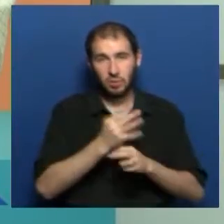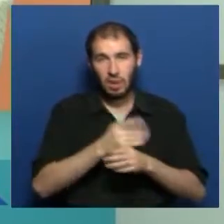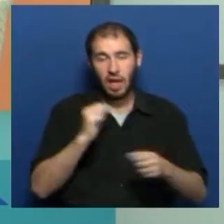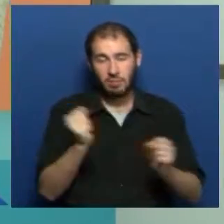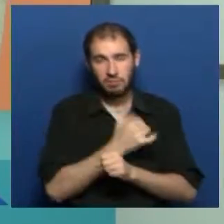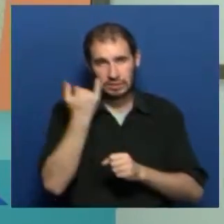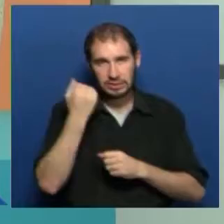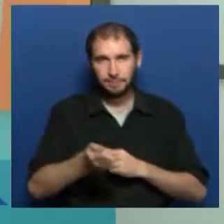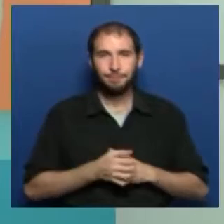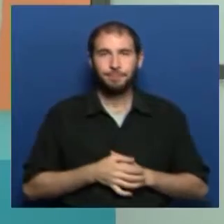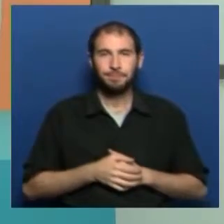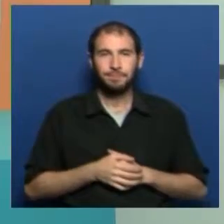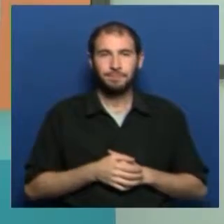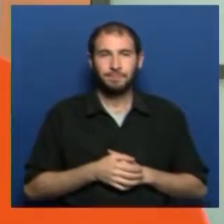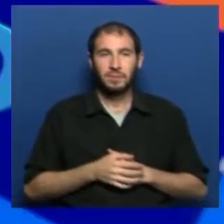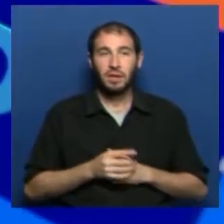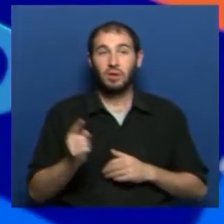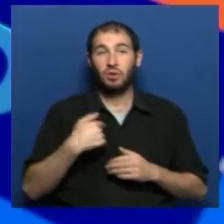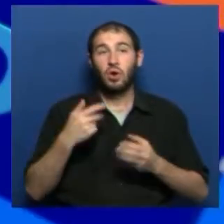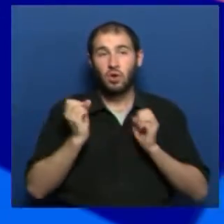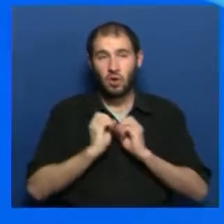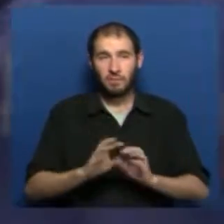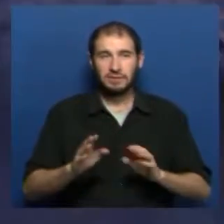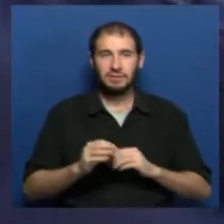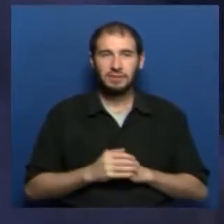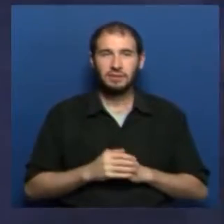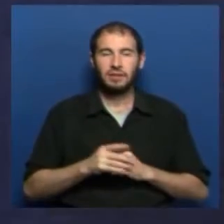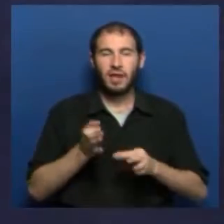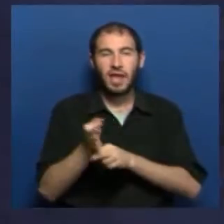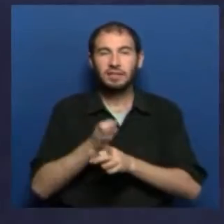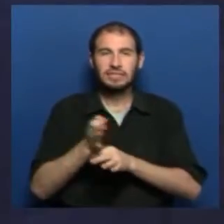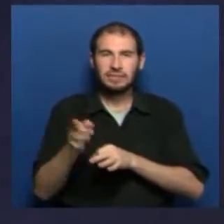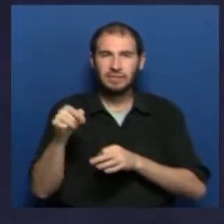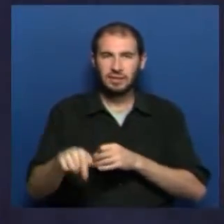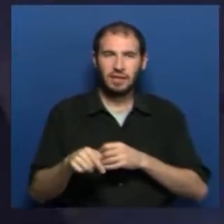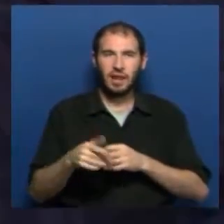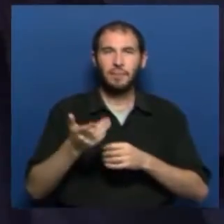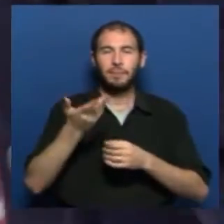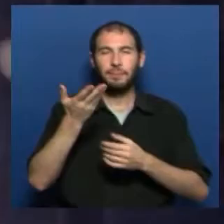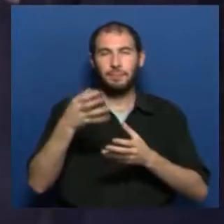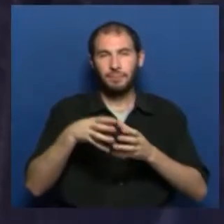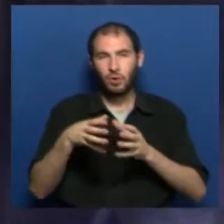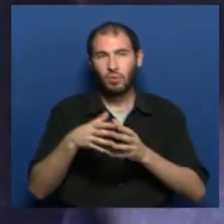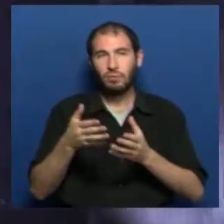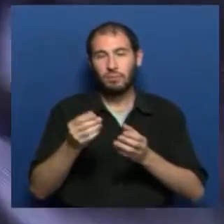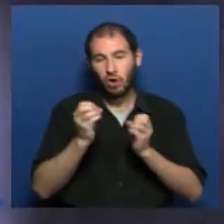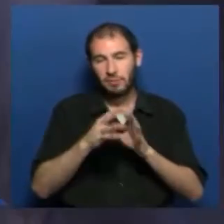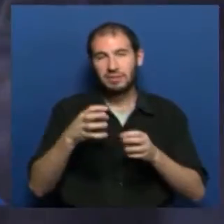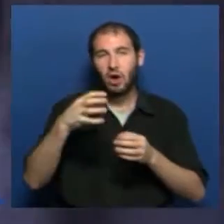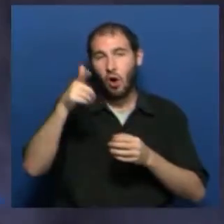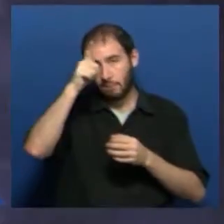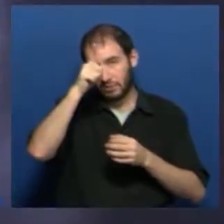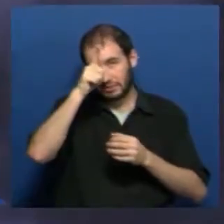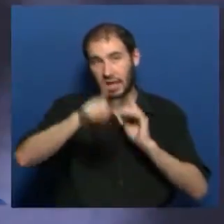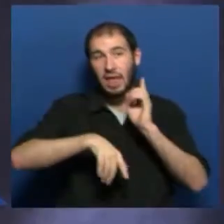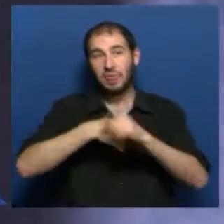General de Escuelas, y vamos a empezar a transmitírselo a toda la... Empezaremos por la oficialidad y